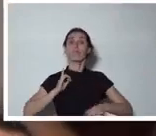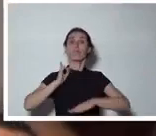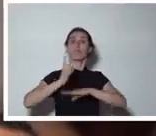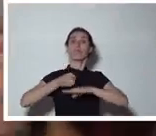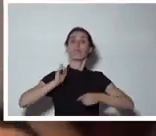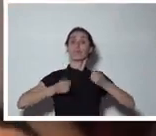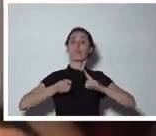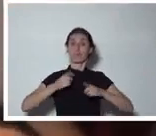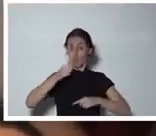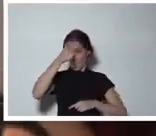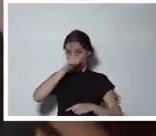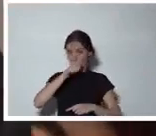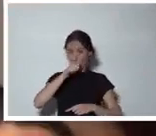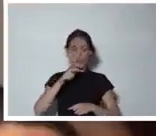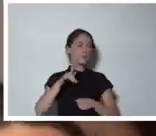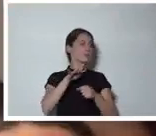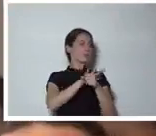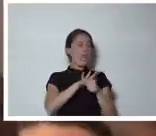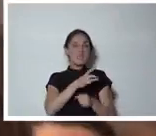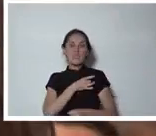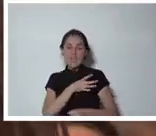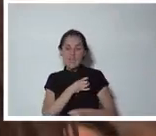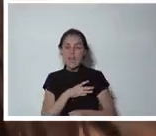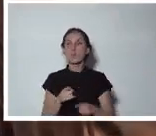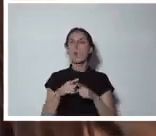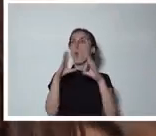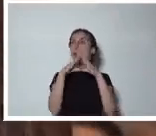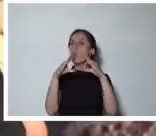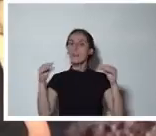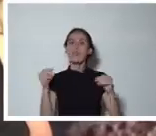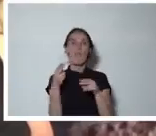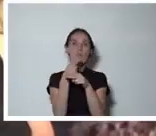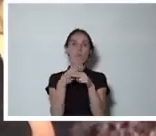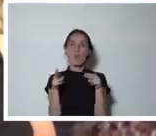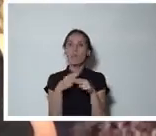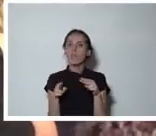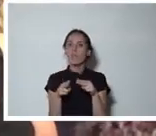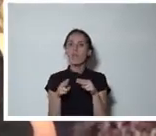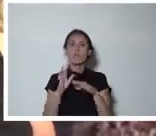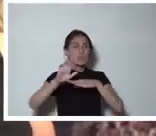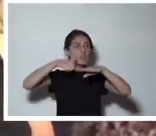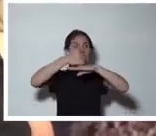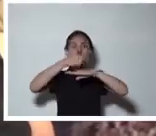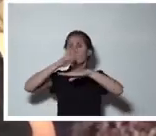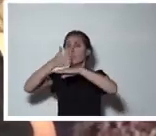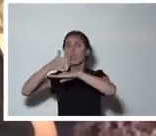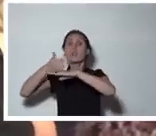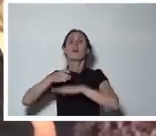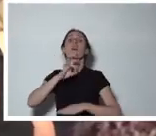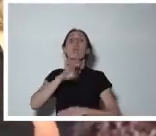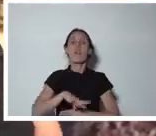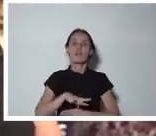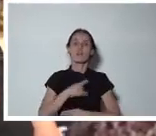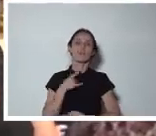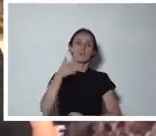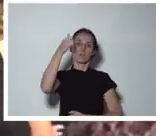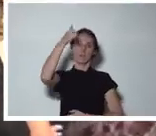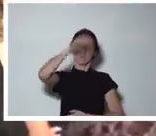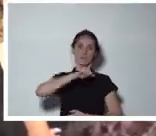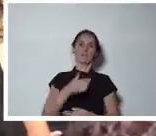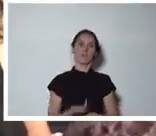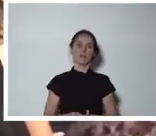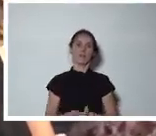en la política en los sindicatos en las universidades siguen siendo varones Y eso está